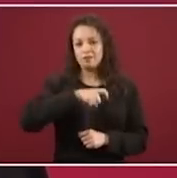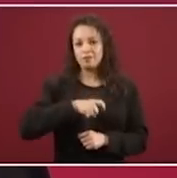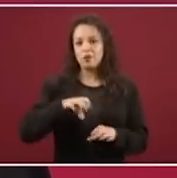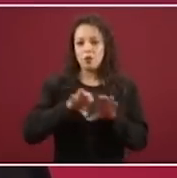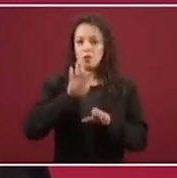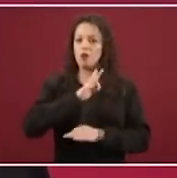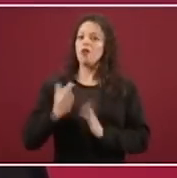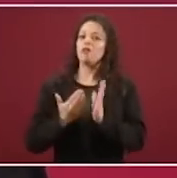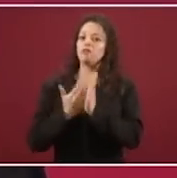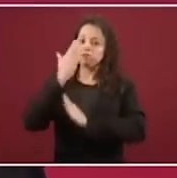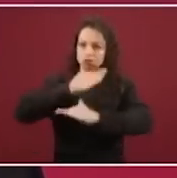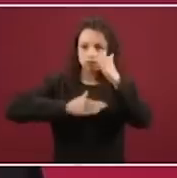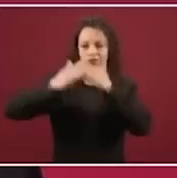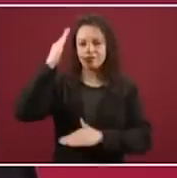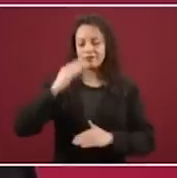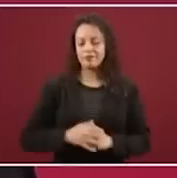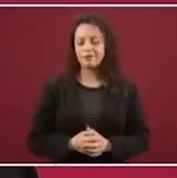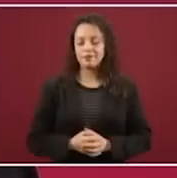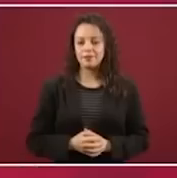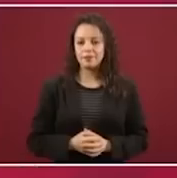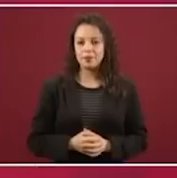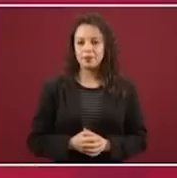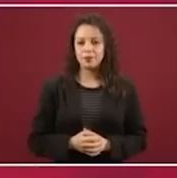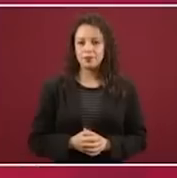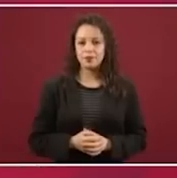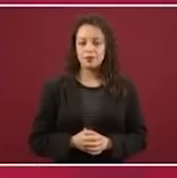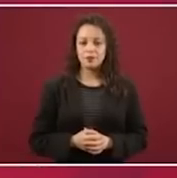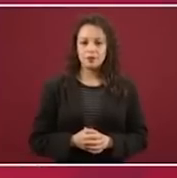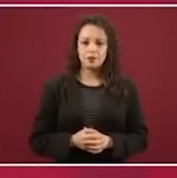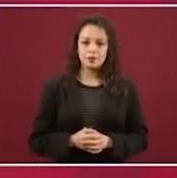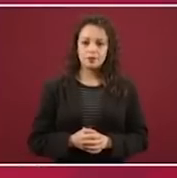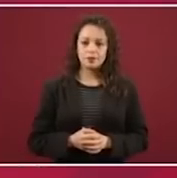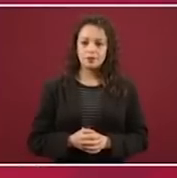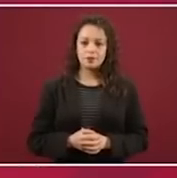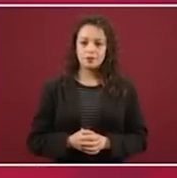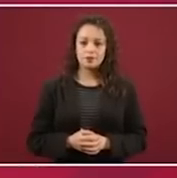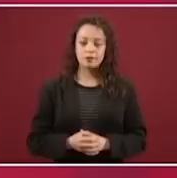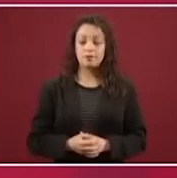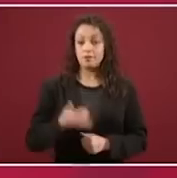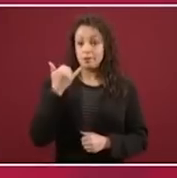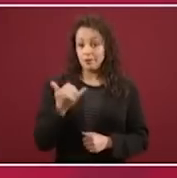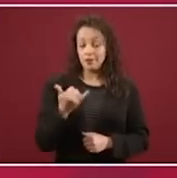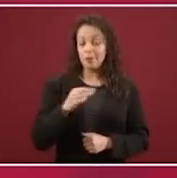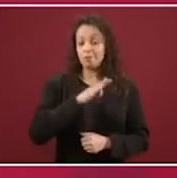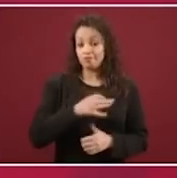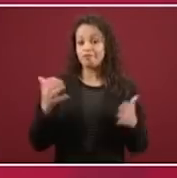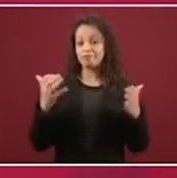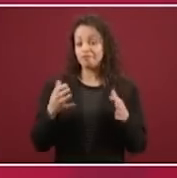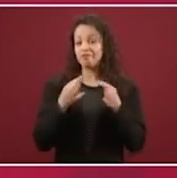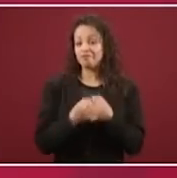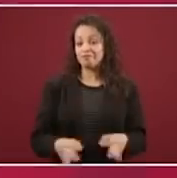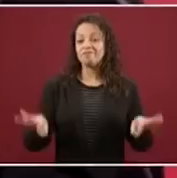crecer. Además, logramos algo importantísimo, el